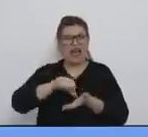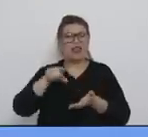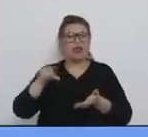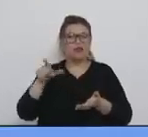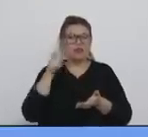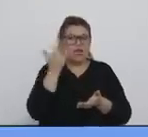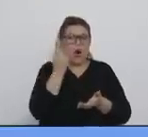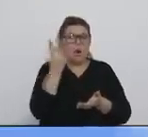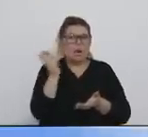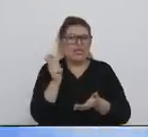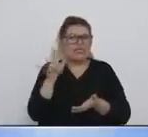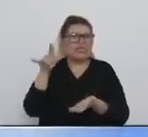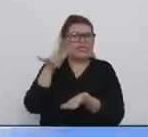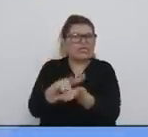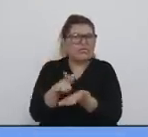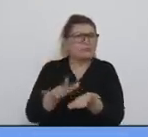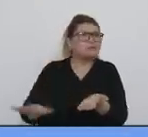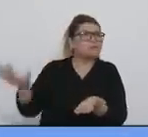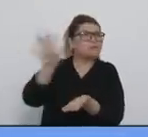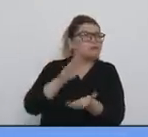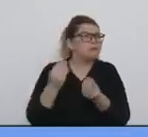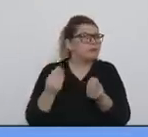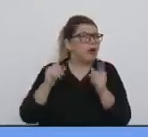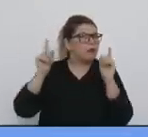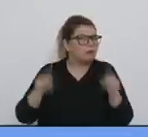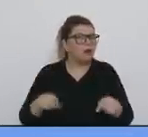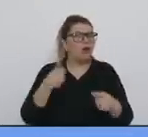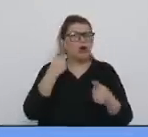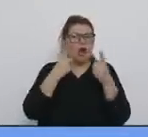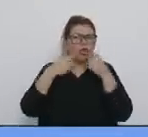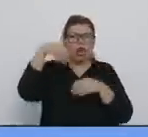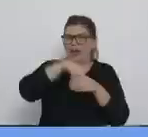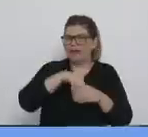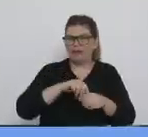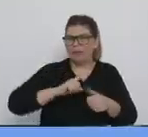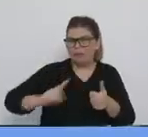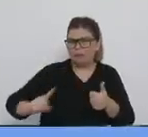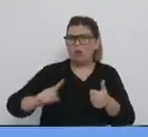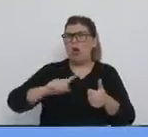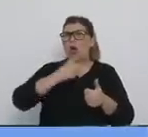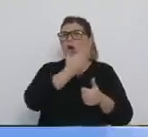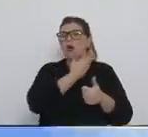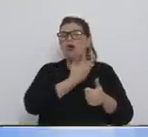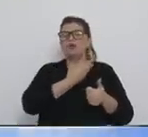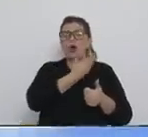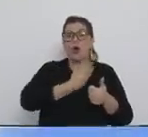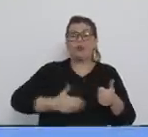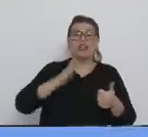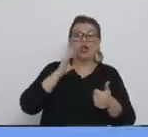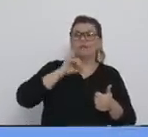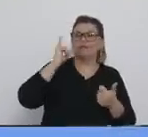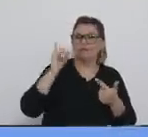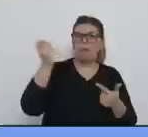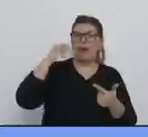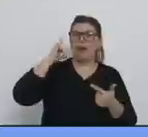y nadie sabe cuál es la situación se vulneraron los controles internos advirtió el gobierno de eeuu algo advirtió el gobierno de paraguay